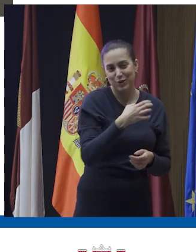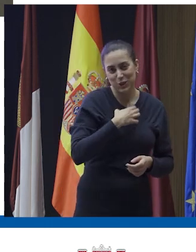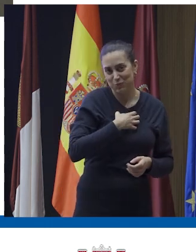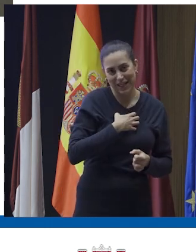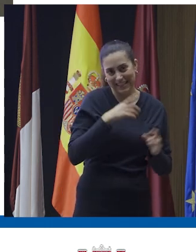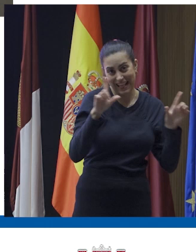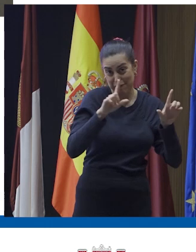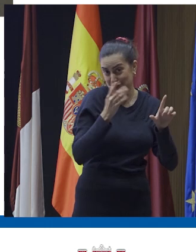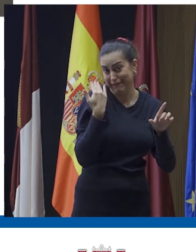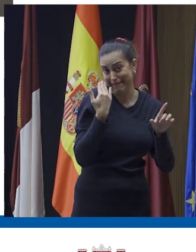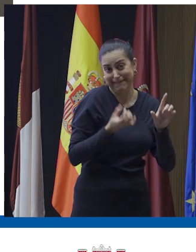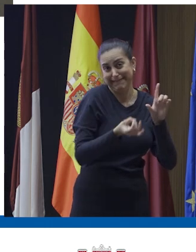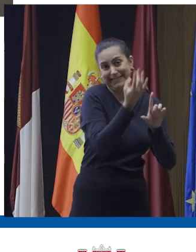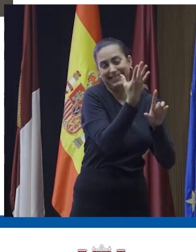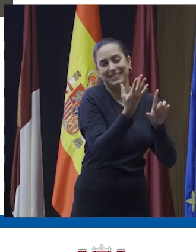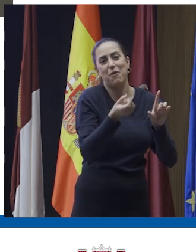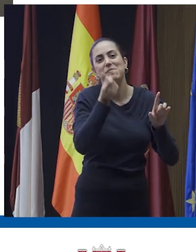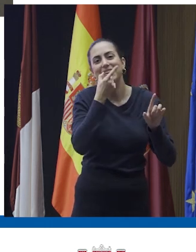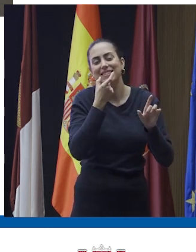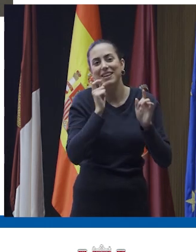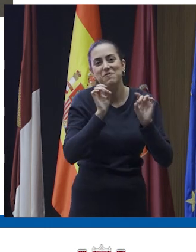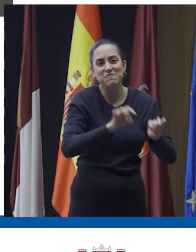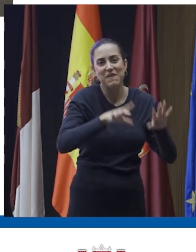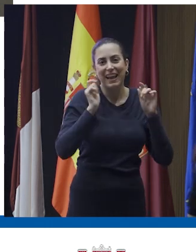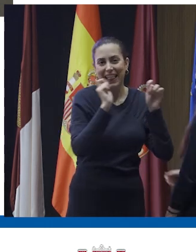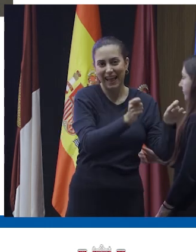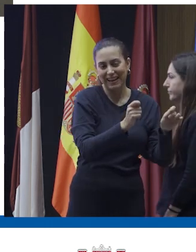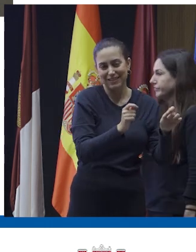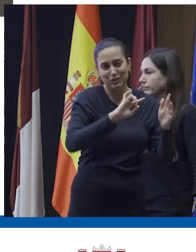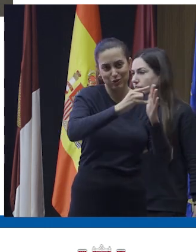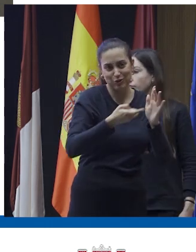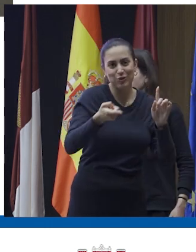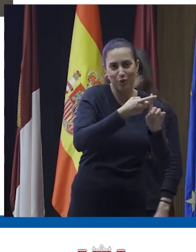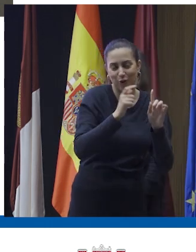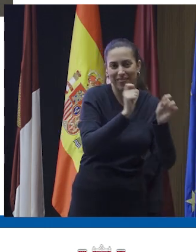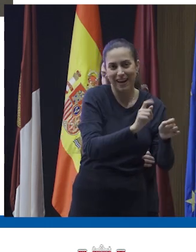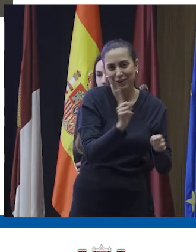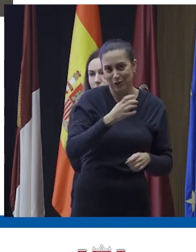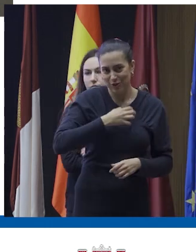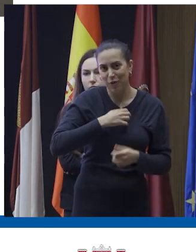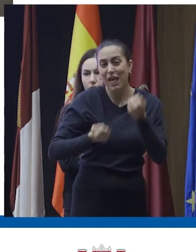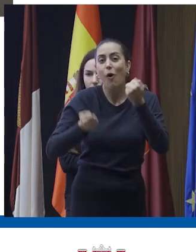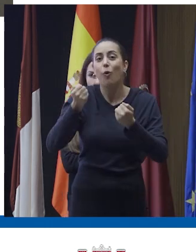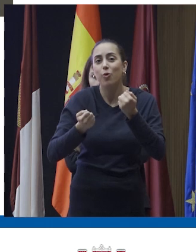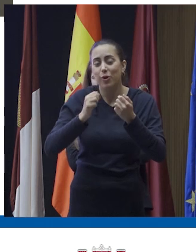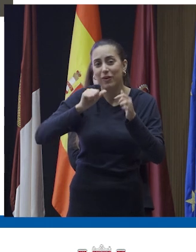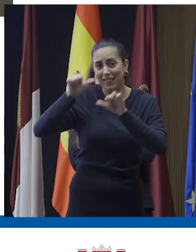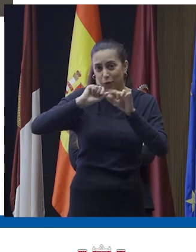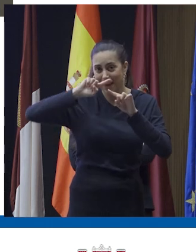televisión. Y bueno, respecto a la conducción después de la cirugía, tener en